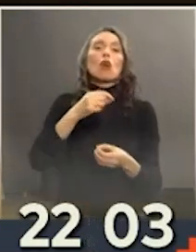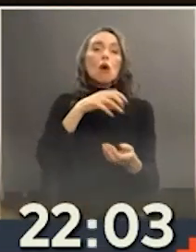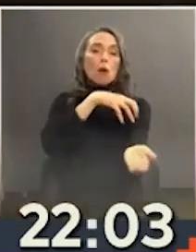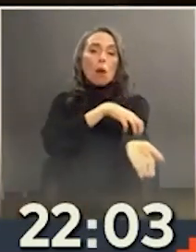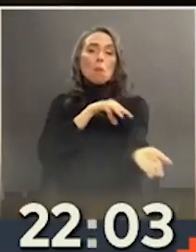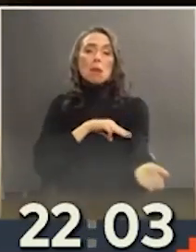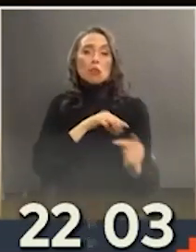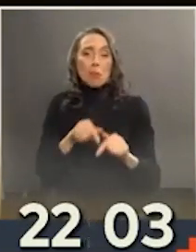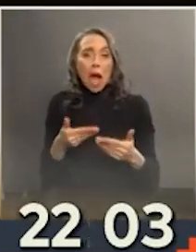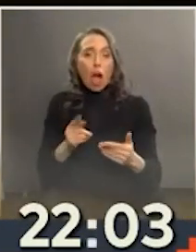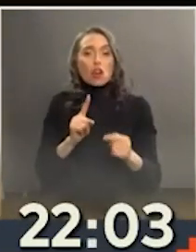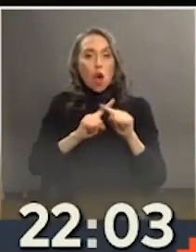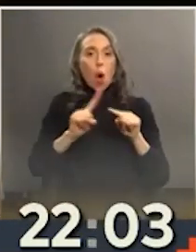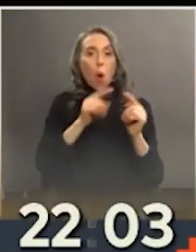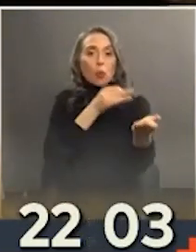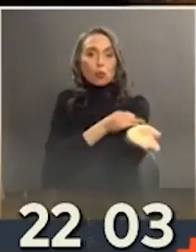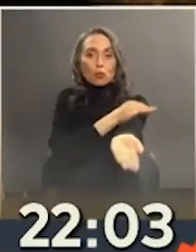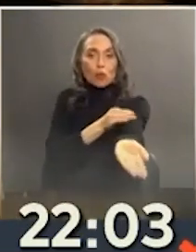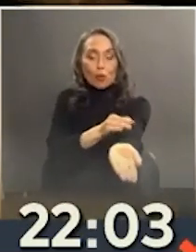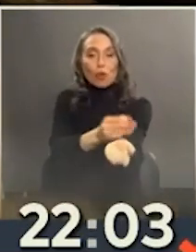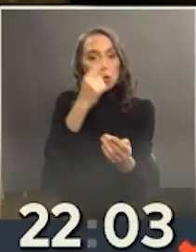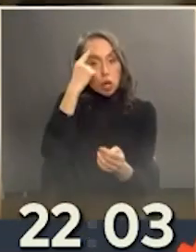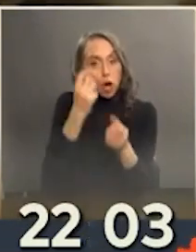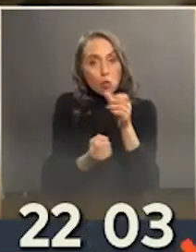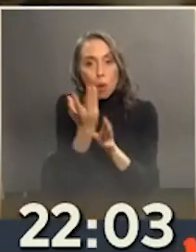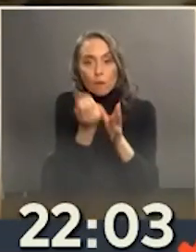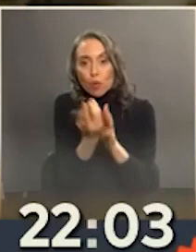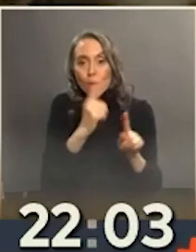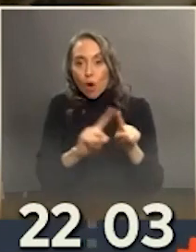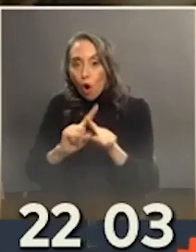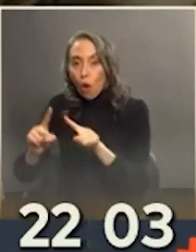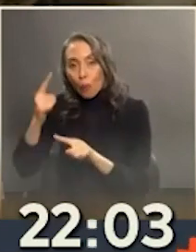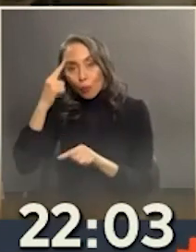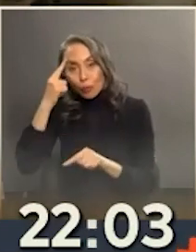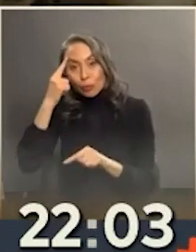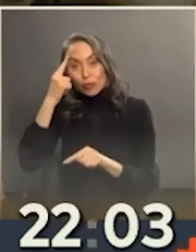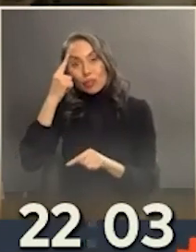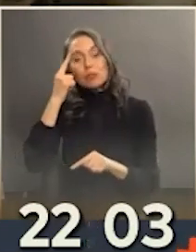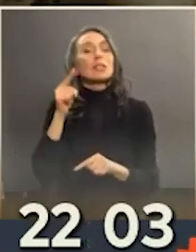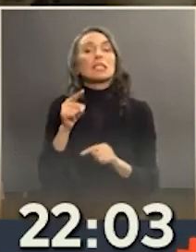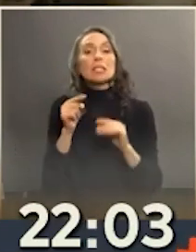ahora. Trabajan también en sacar nuevos productos, siempre con la base